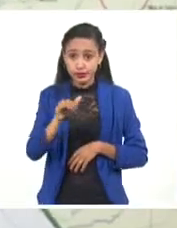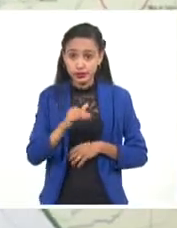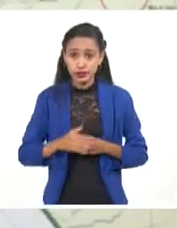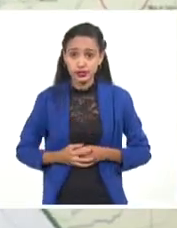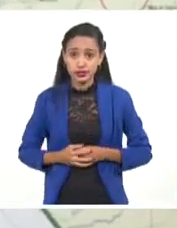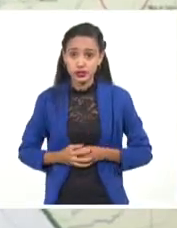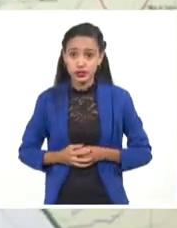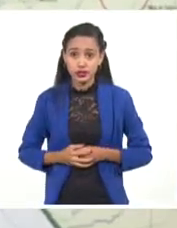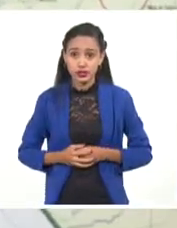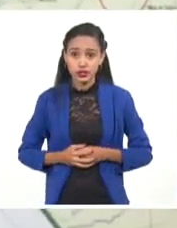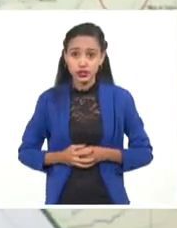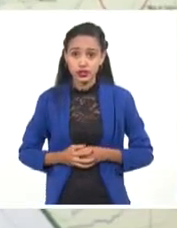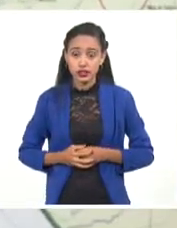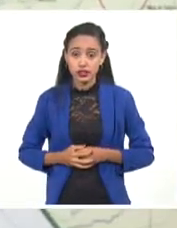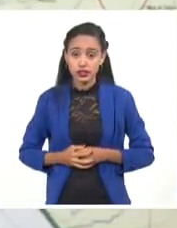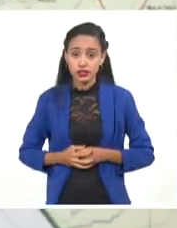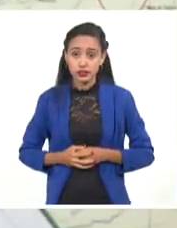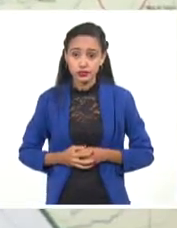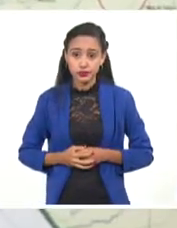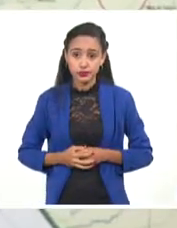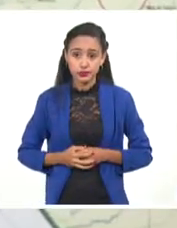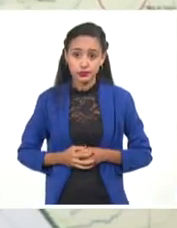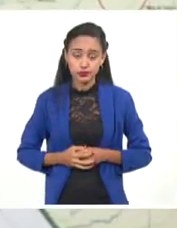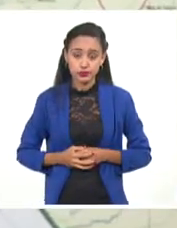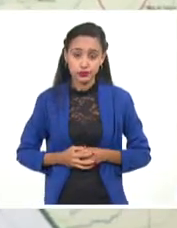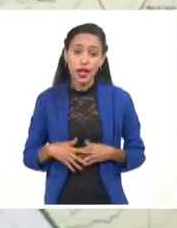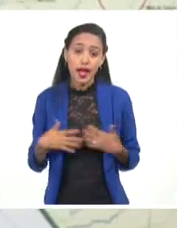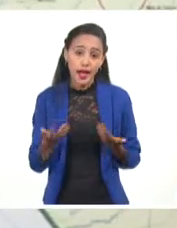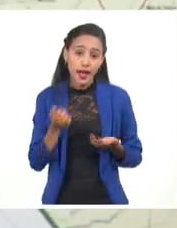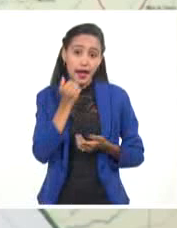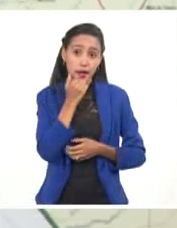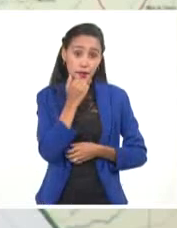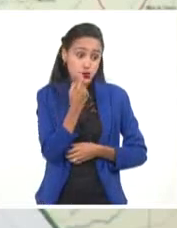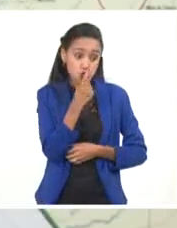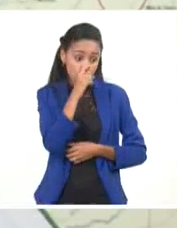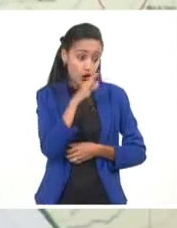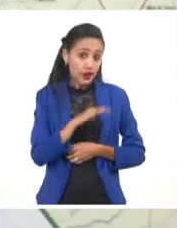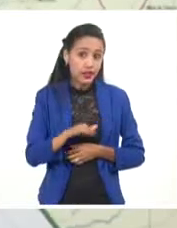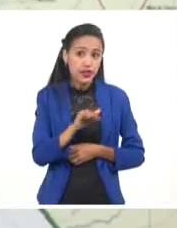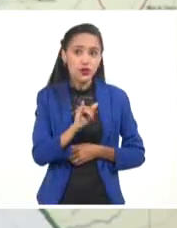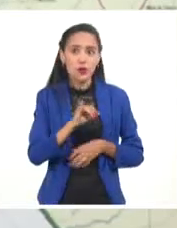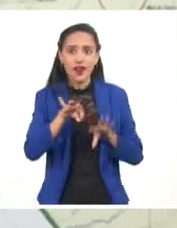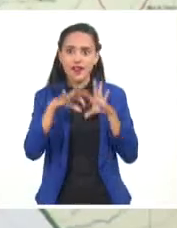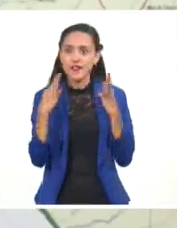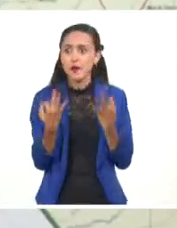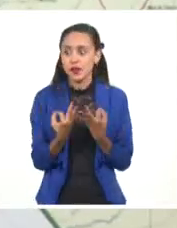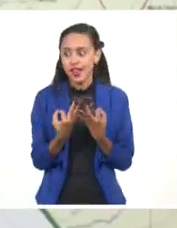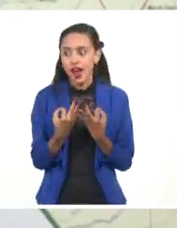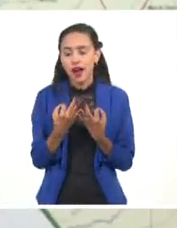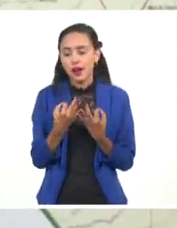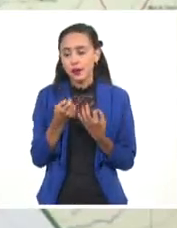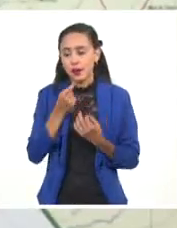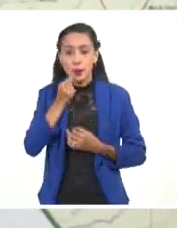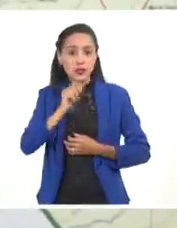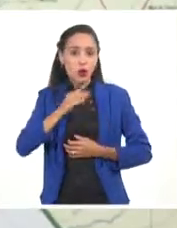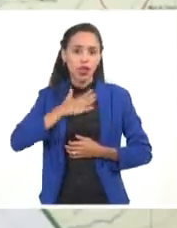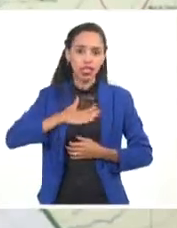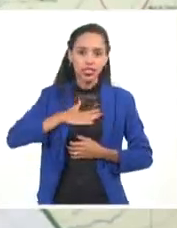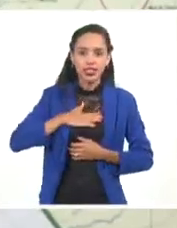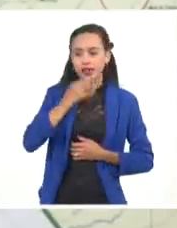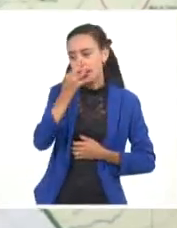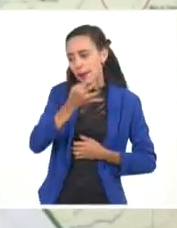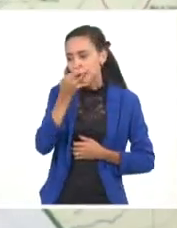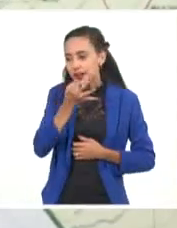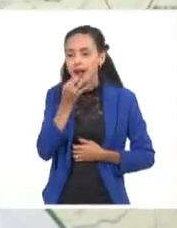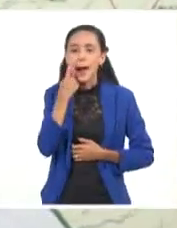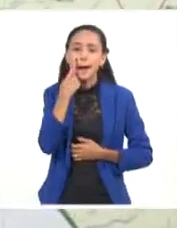sacrificio, además de que no es solo el niño, sino el familiar, que tiene que tener paciencia